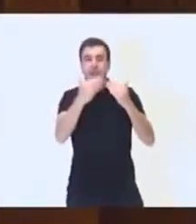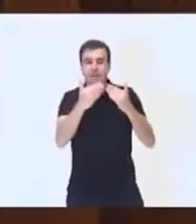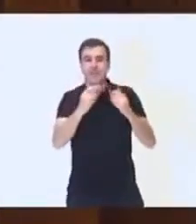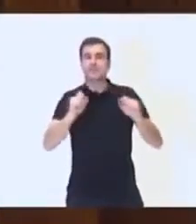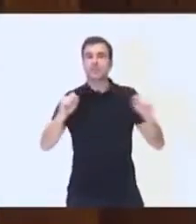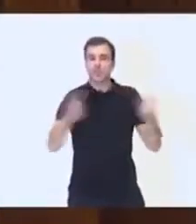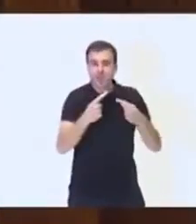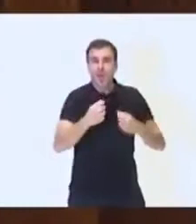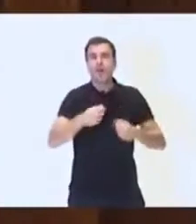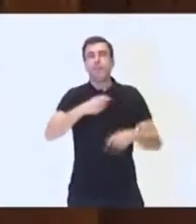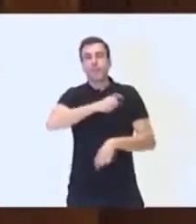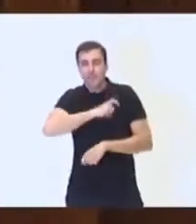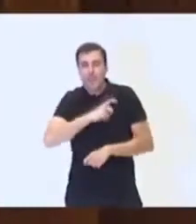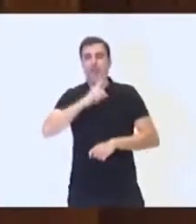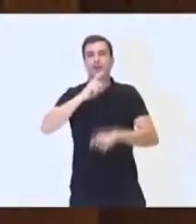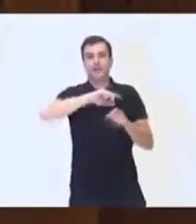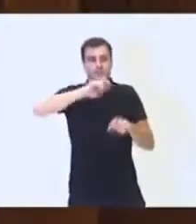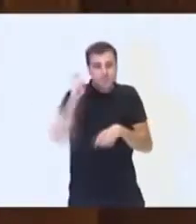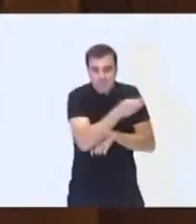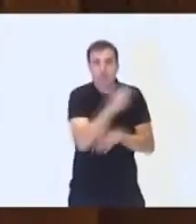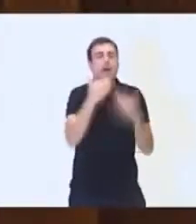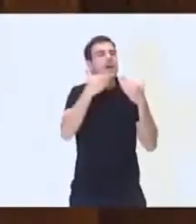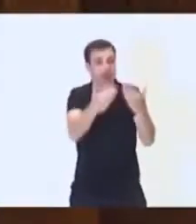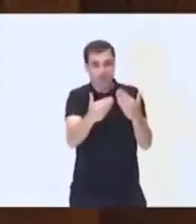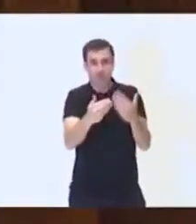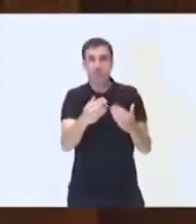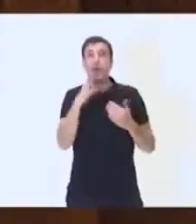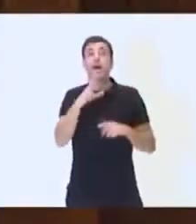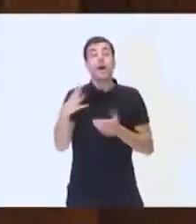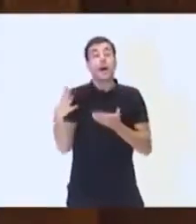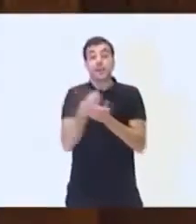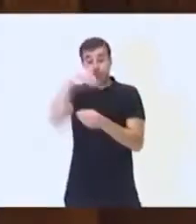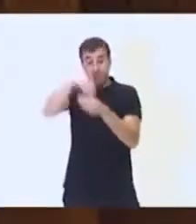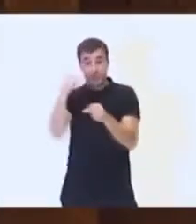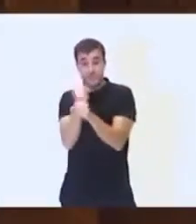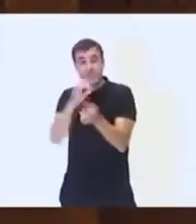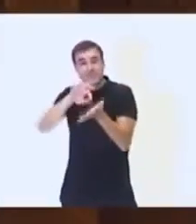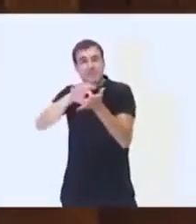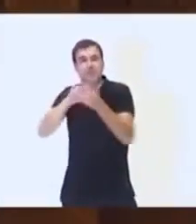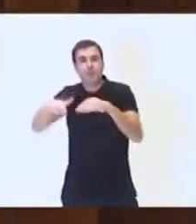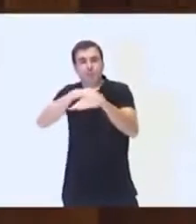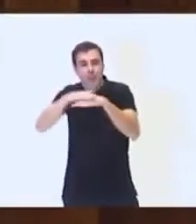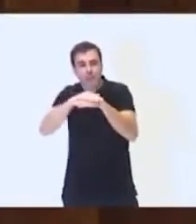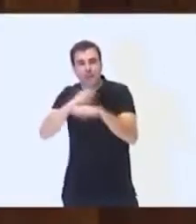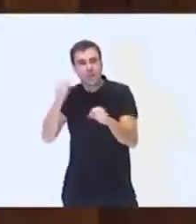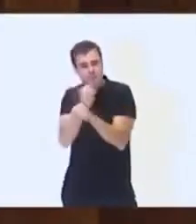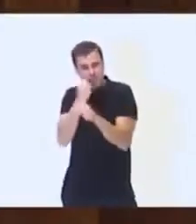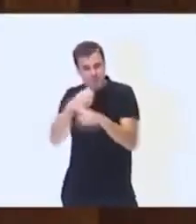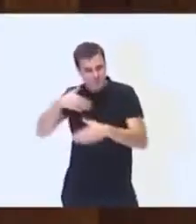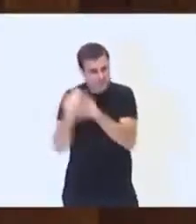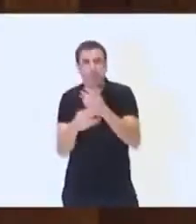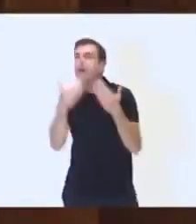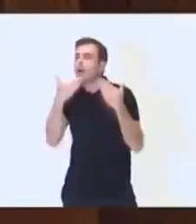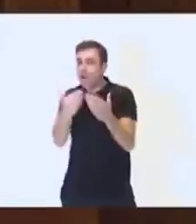seguridad. Gracias. Gracias por no dar ningún paso atrás a quienes trabajan en los servicios esenciales, en los transportes públicos,